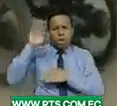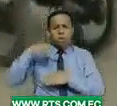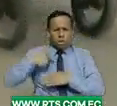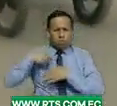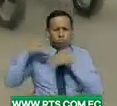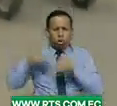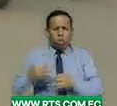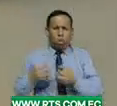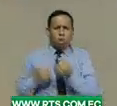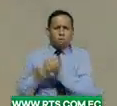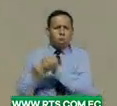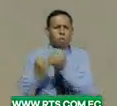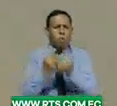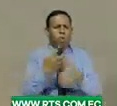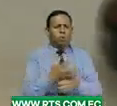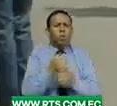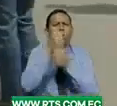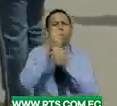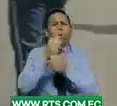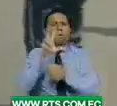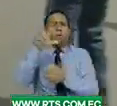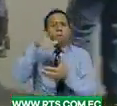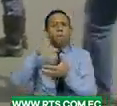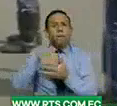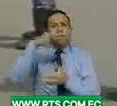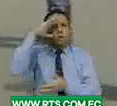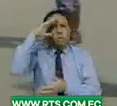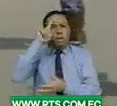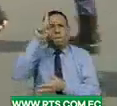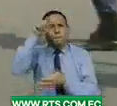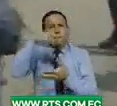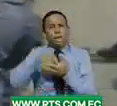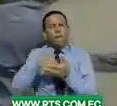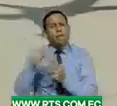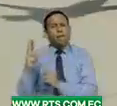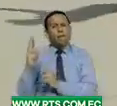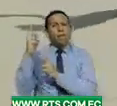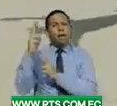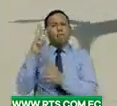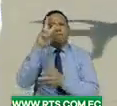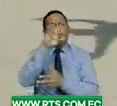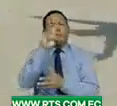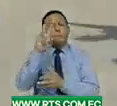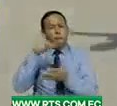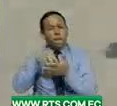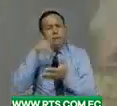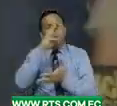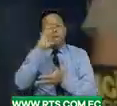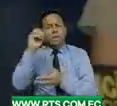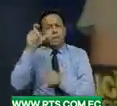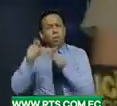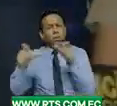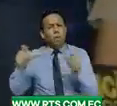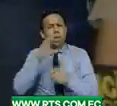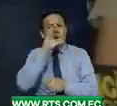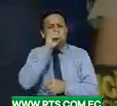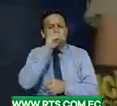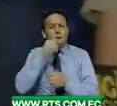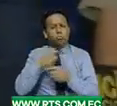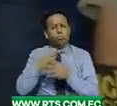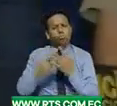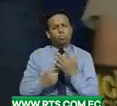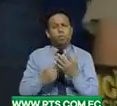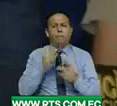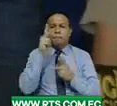1.000 militares y 2.600 agentes de la ATM y la CTE. Playas, balnearios,